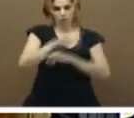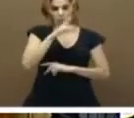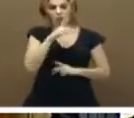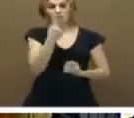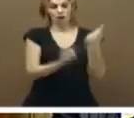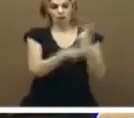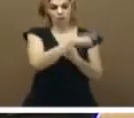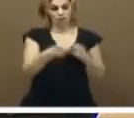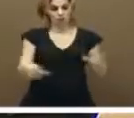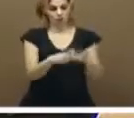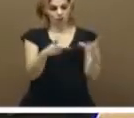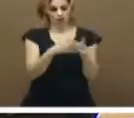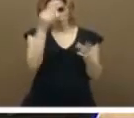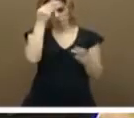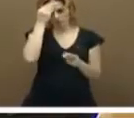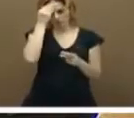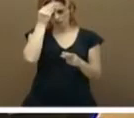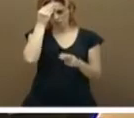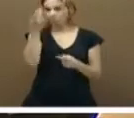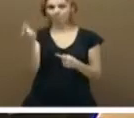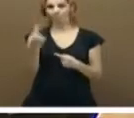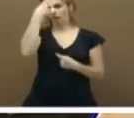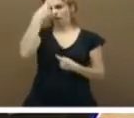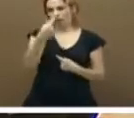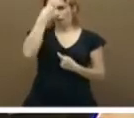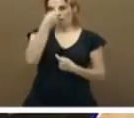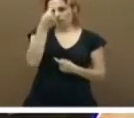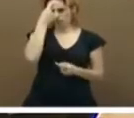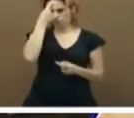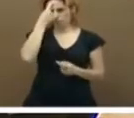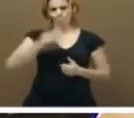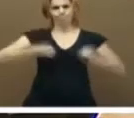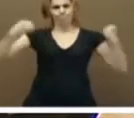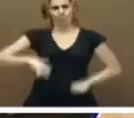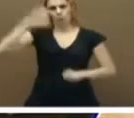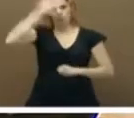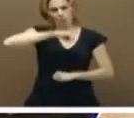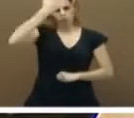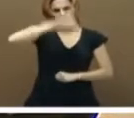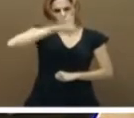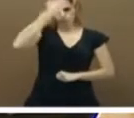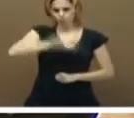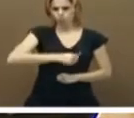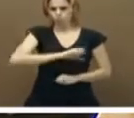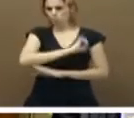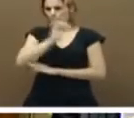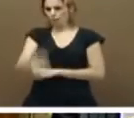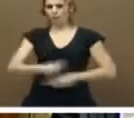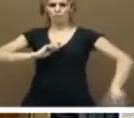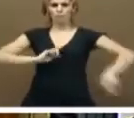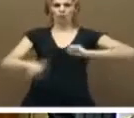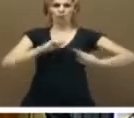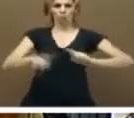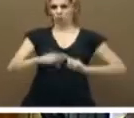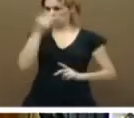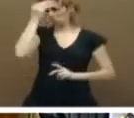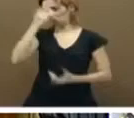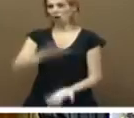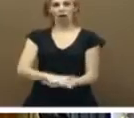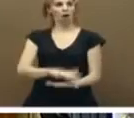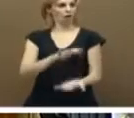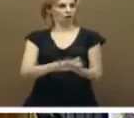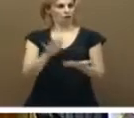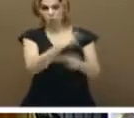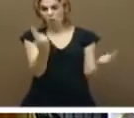de la sociedad que vive instalada en el más puro machismo y que convive tranquilamente y con absoluta normalidad con